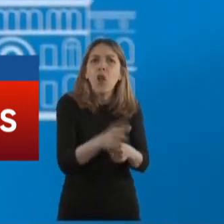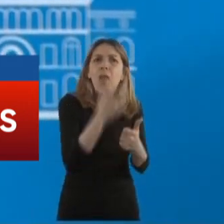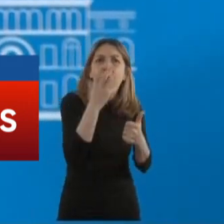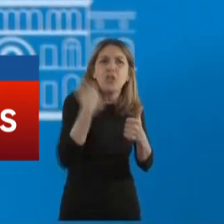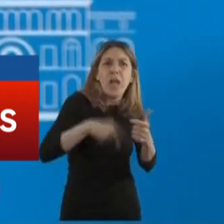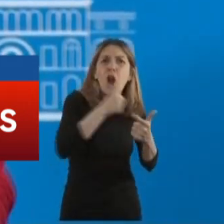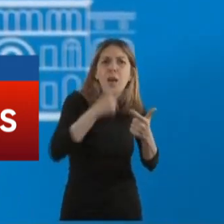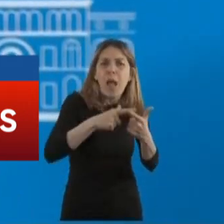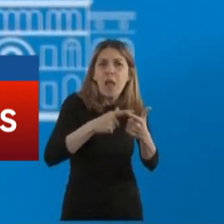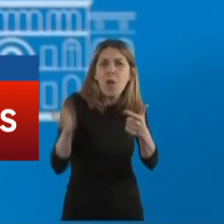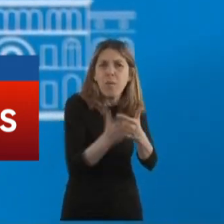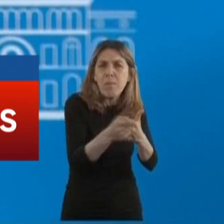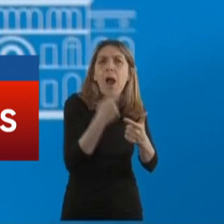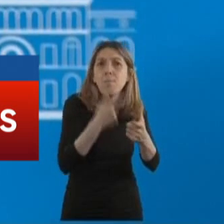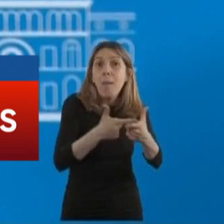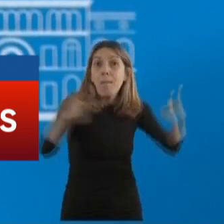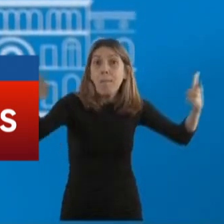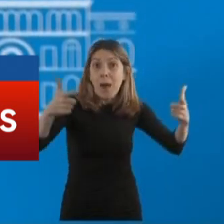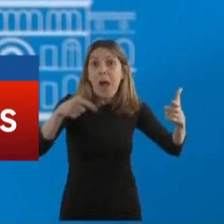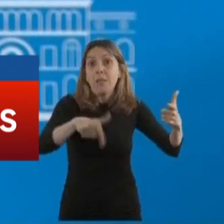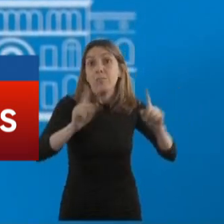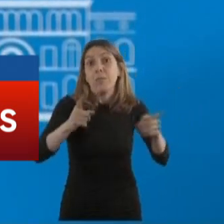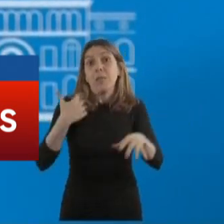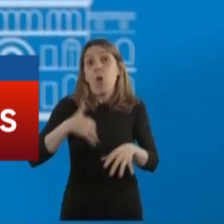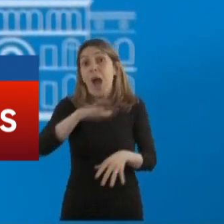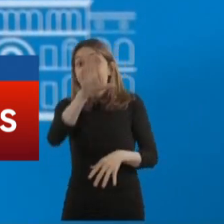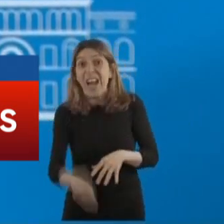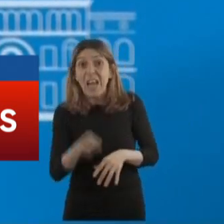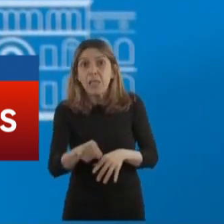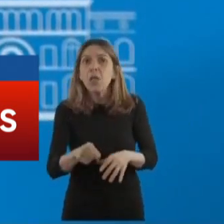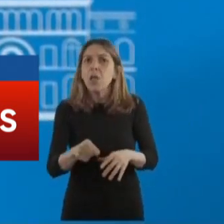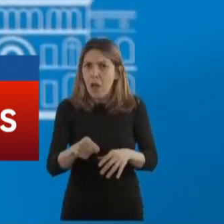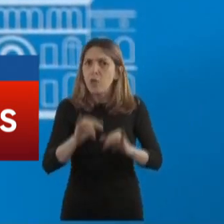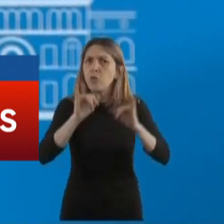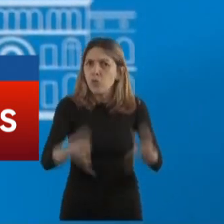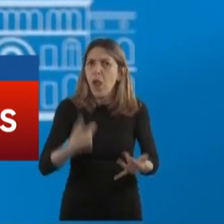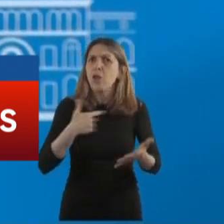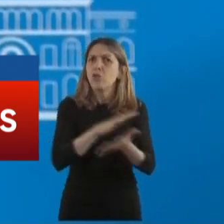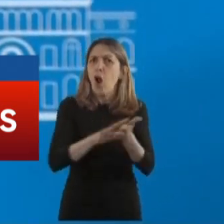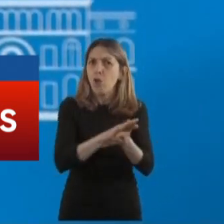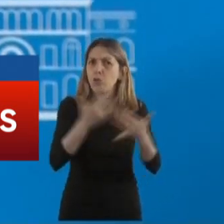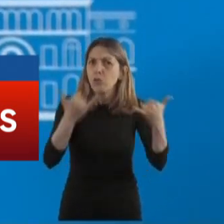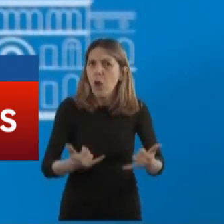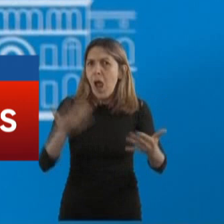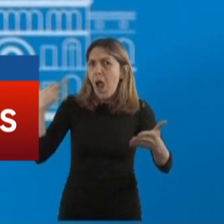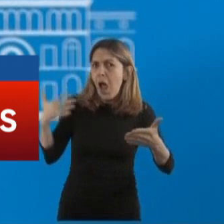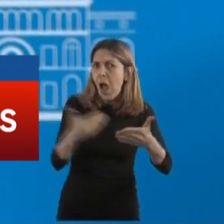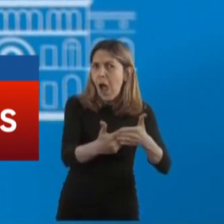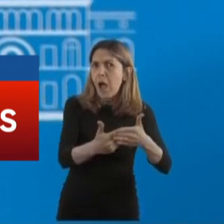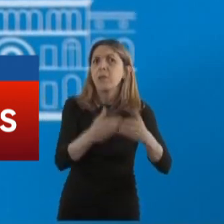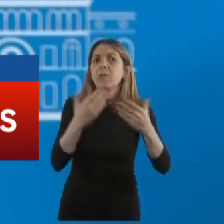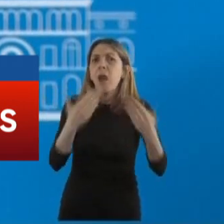en este impasse de la política de medicamentos, en Argentina también se ha podido dar respuesta a esta situación inédita por parte de la